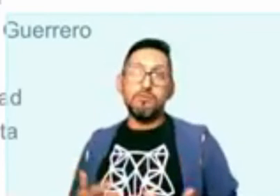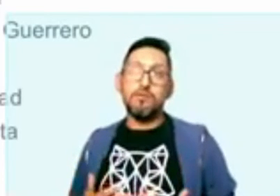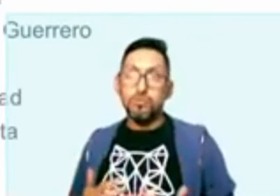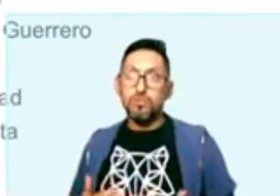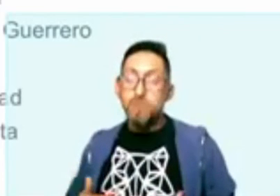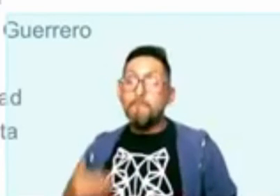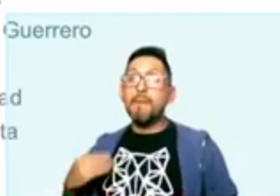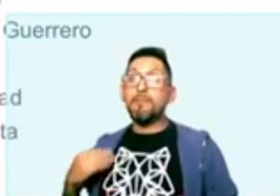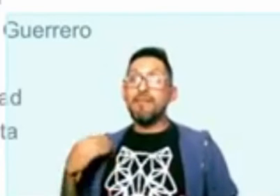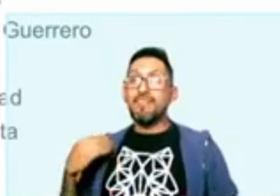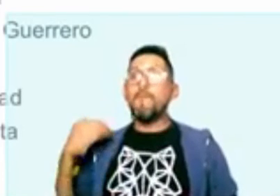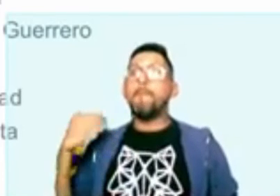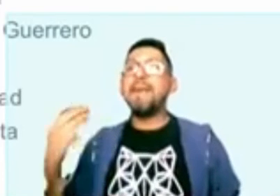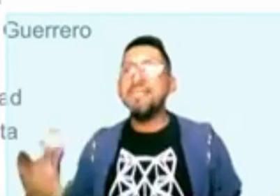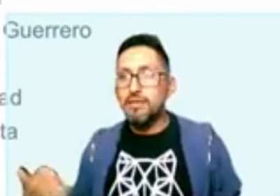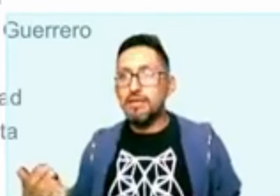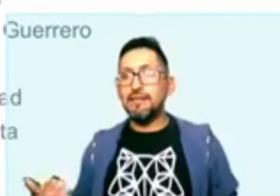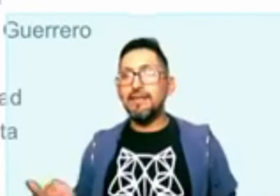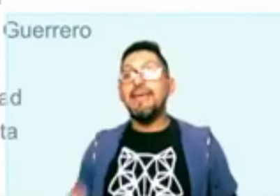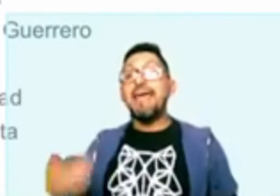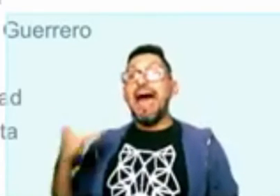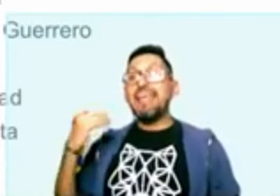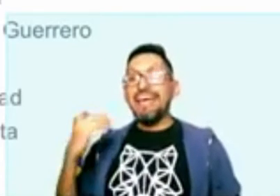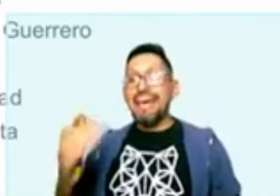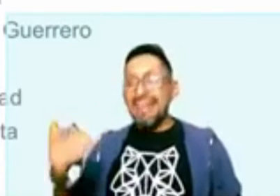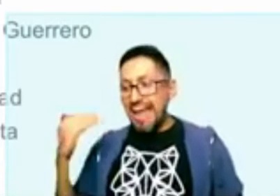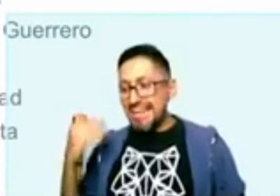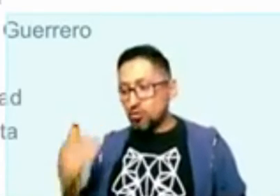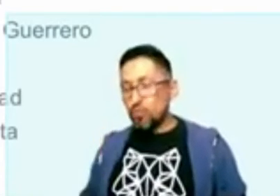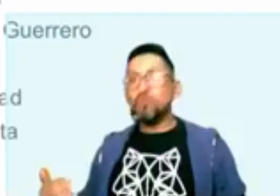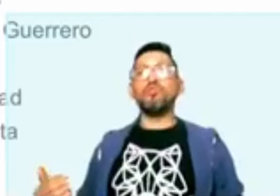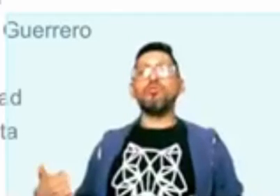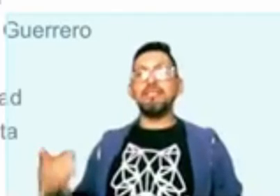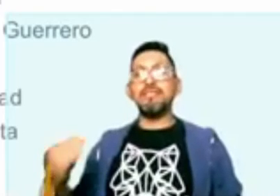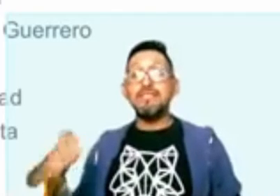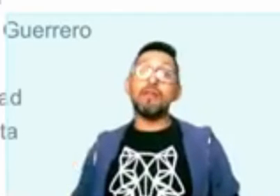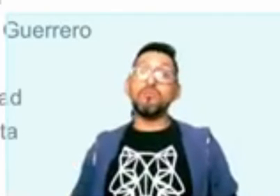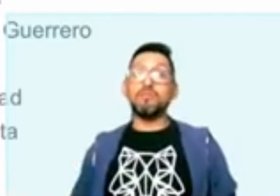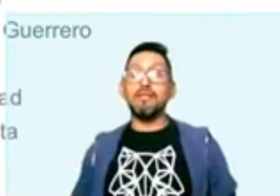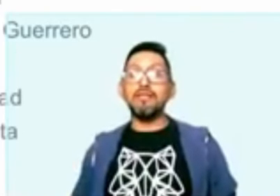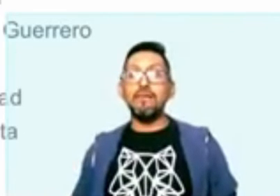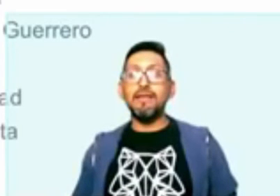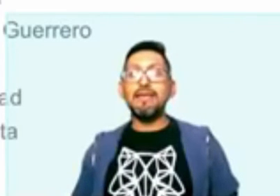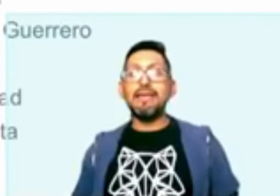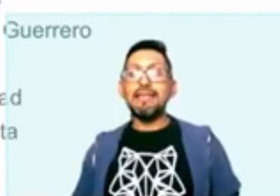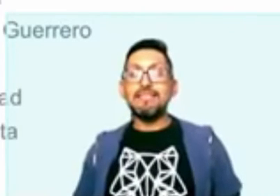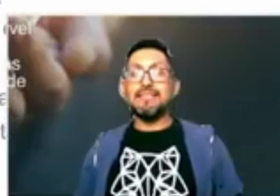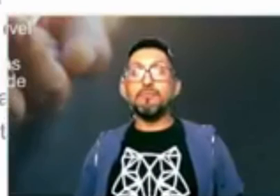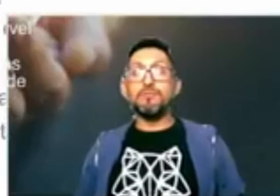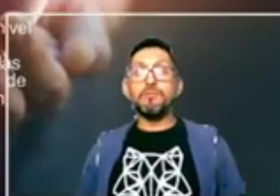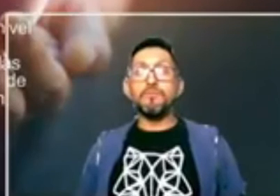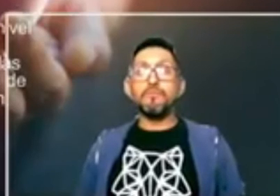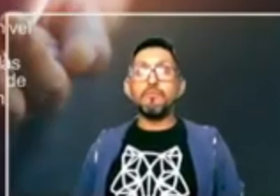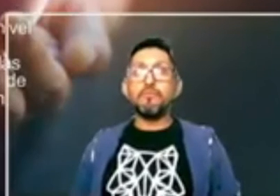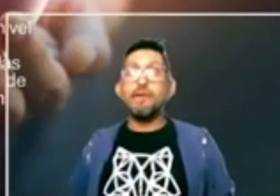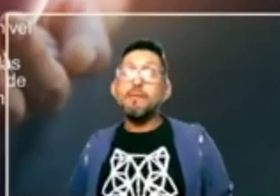cada uno de nosotros va a poder dar un paso adelante a llegar a las soluciones de desarrollo sustentable que